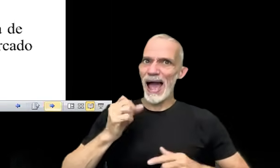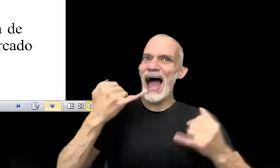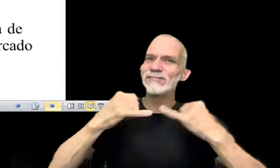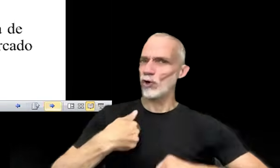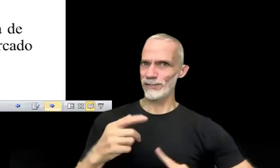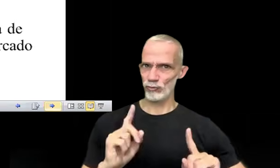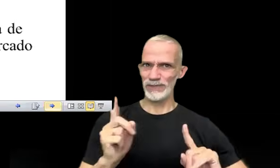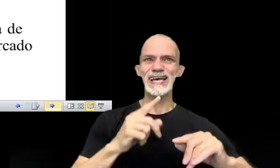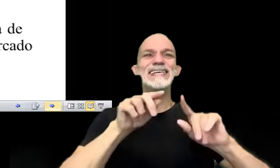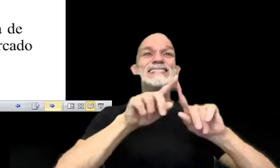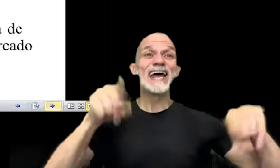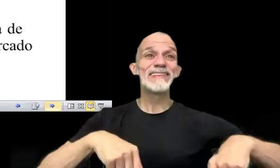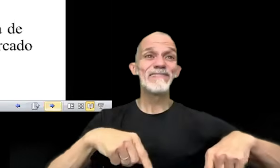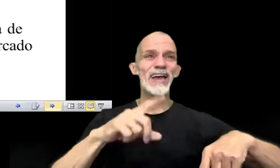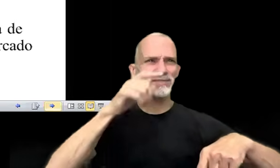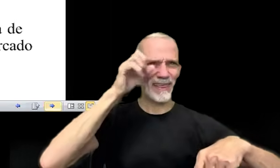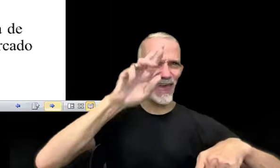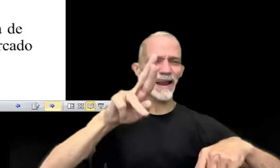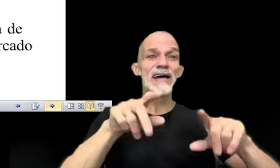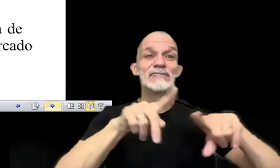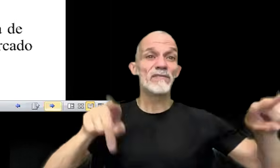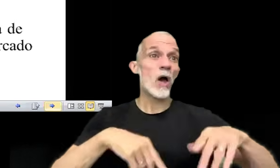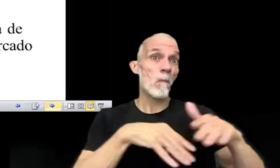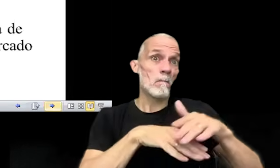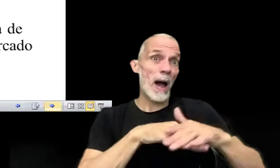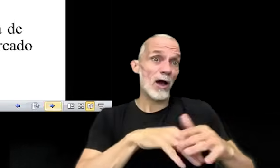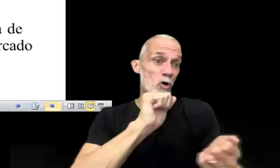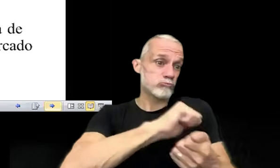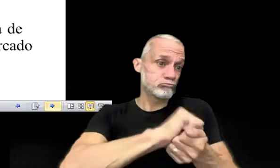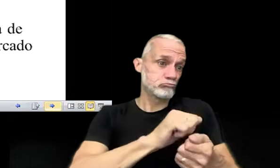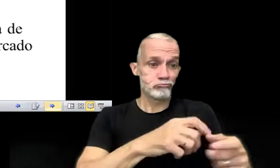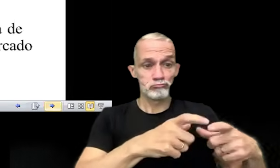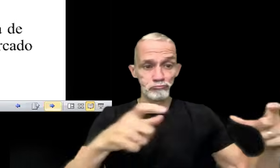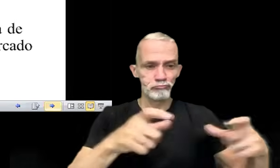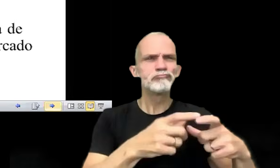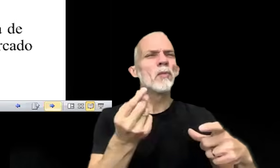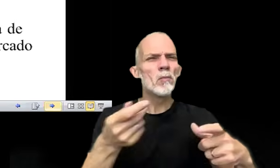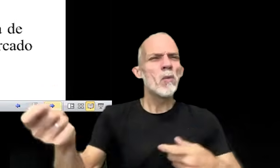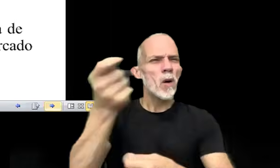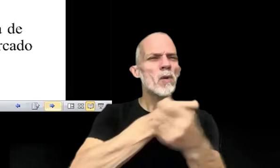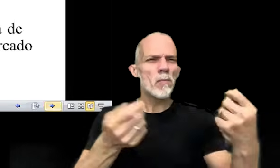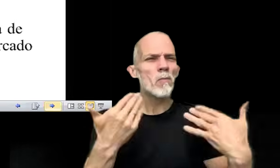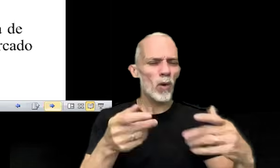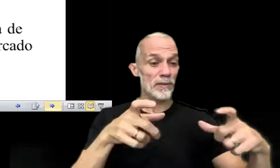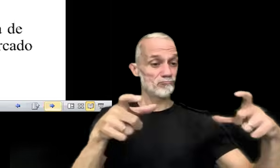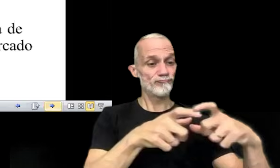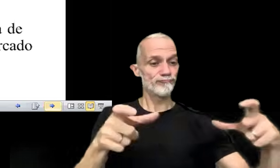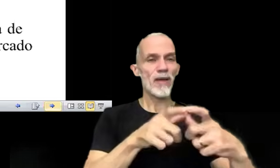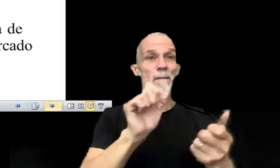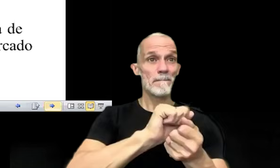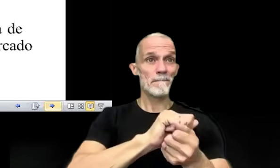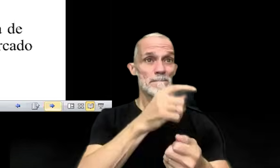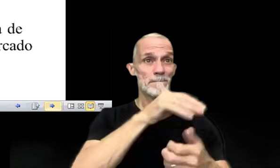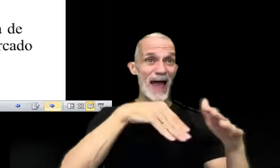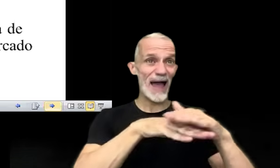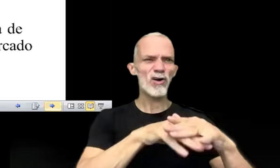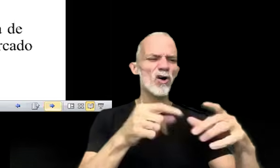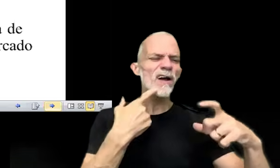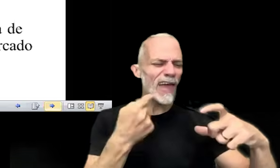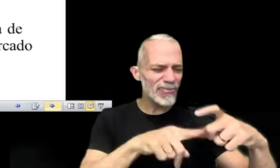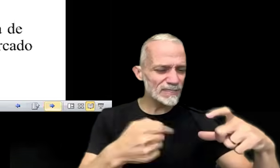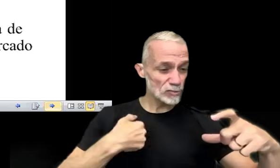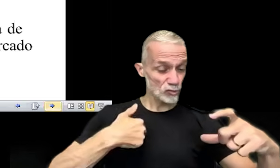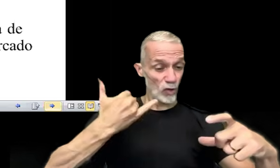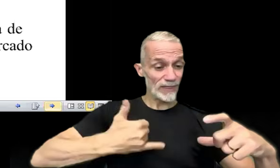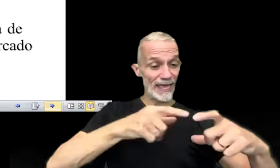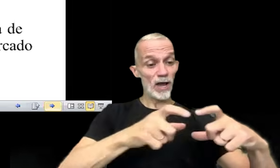accionaria. Es un certificado emitido por un banco, todos cotizan, es un certificado emitido por un banco que me dice